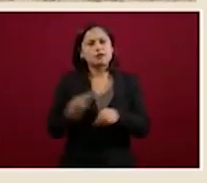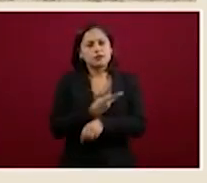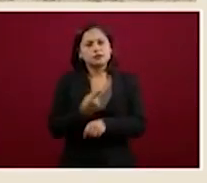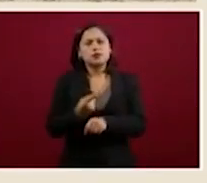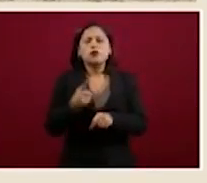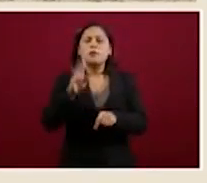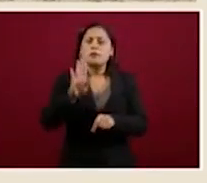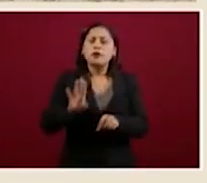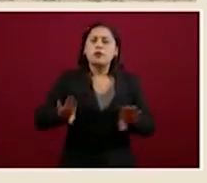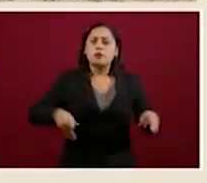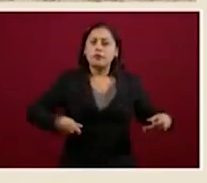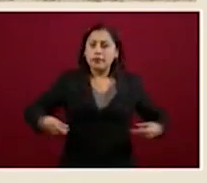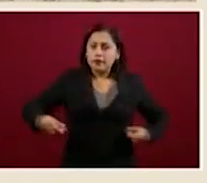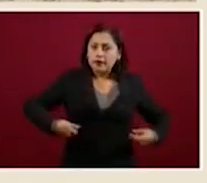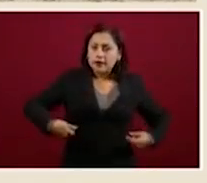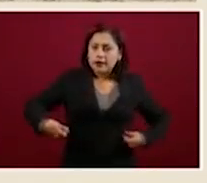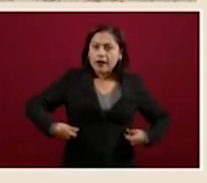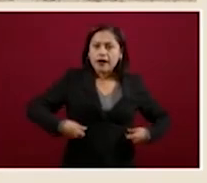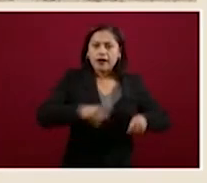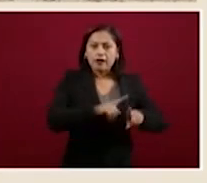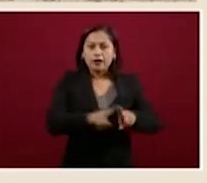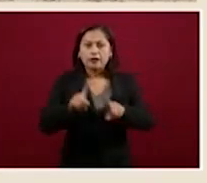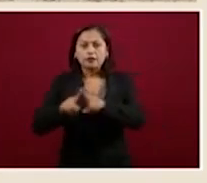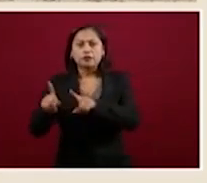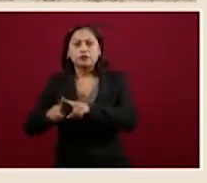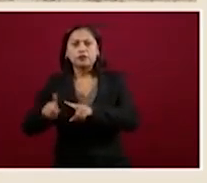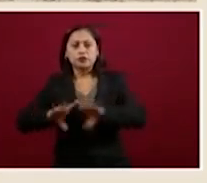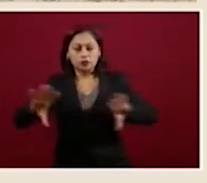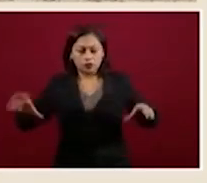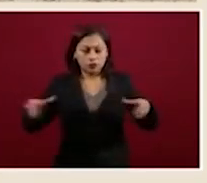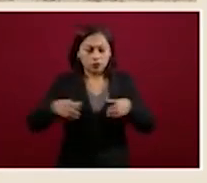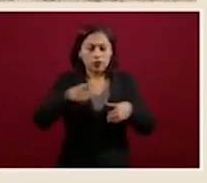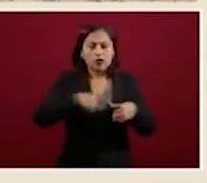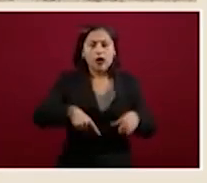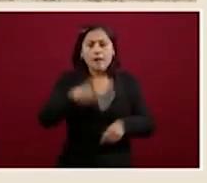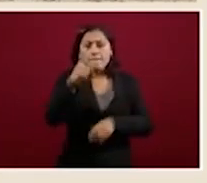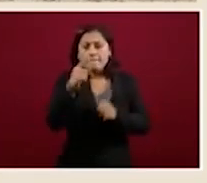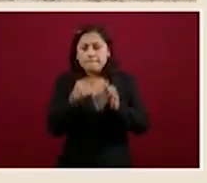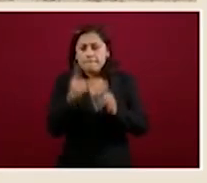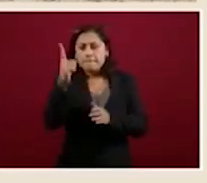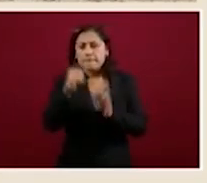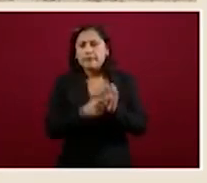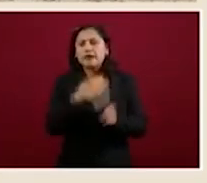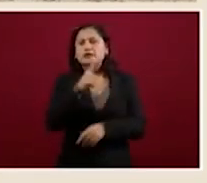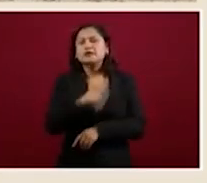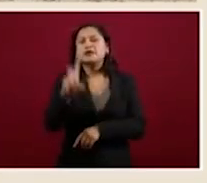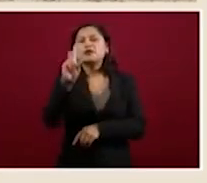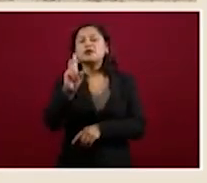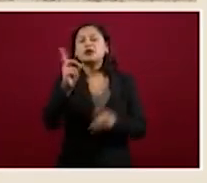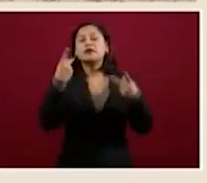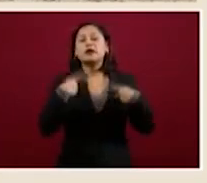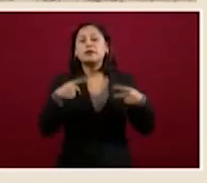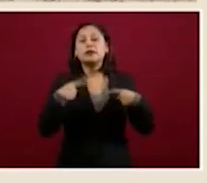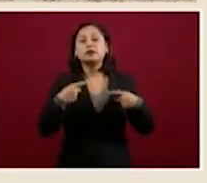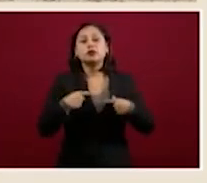de estos momentos históricos con más de 1130 personajes caracterizados con indumentaria,